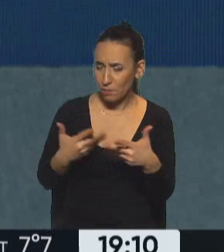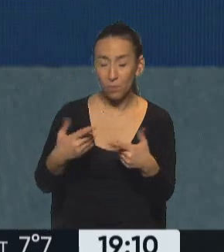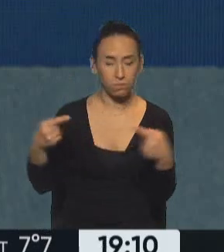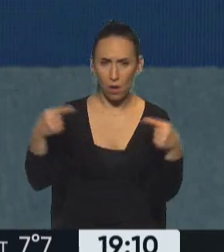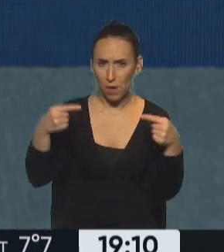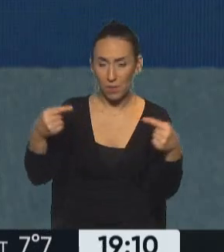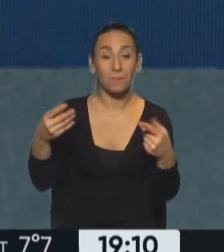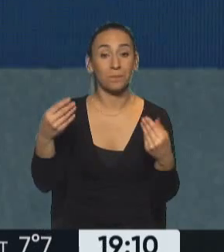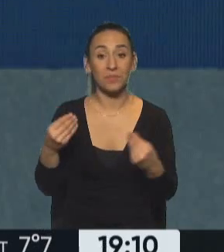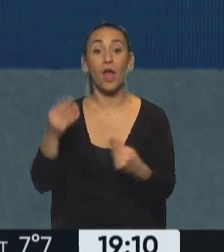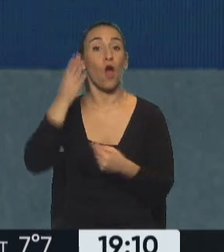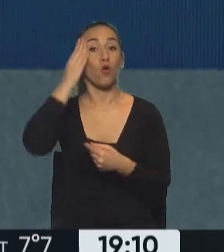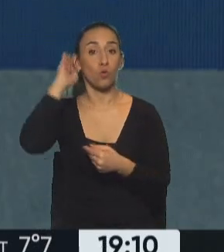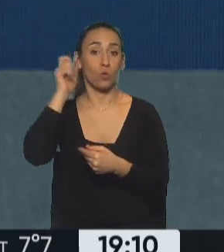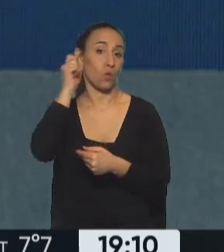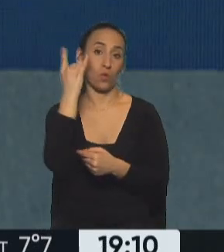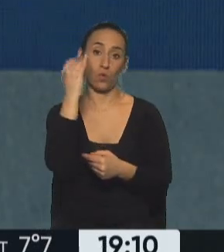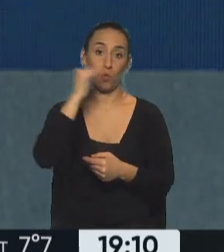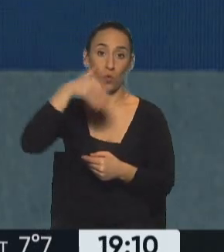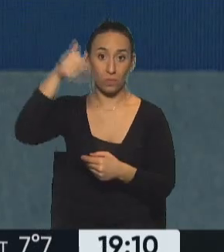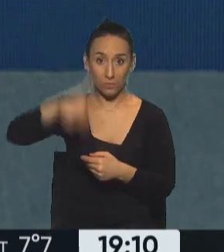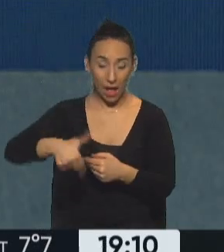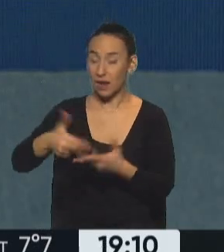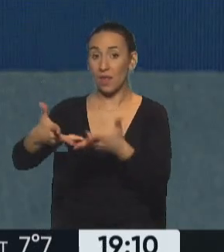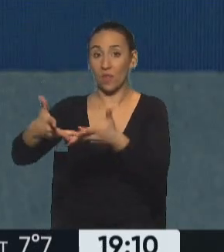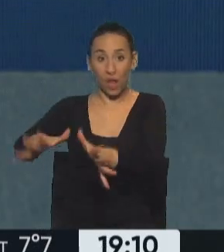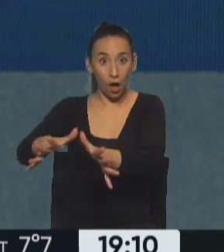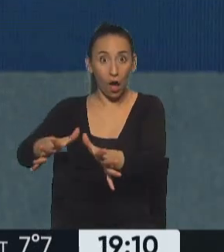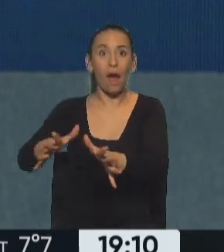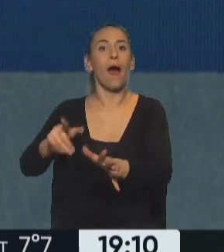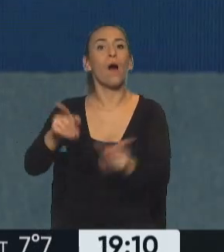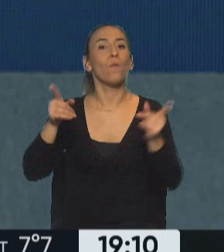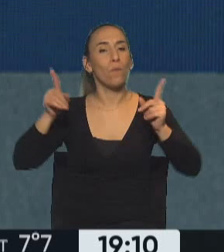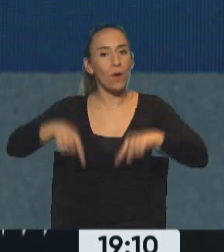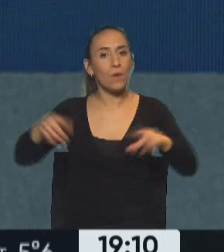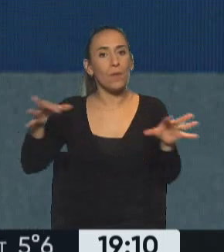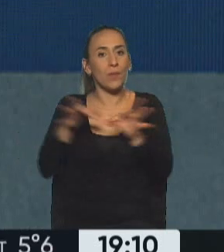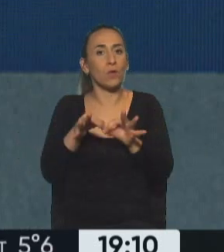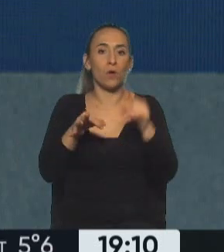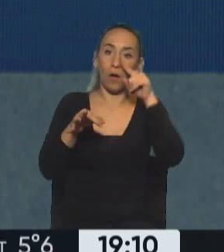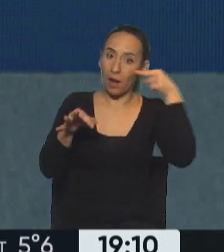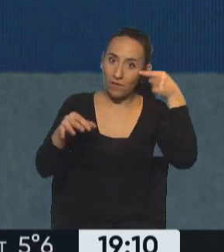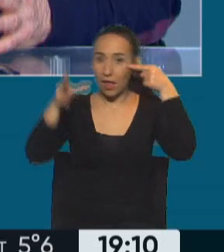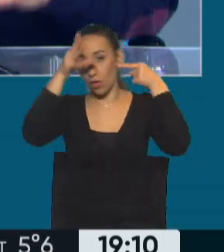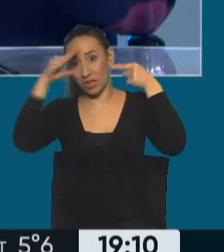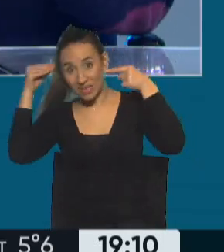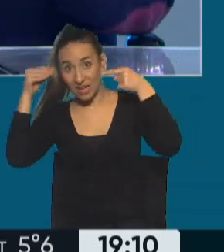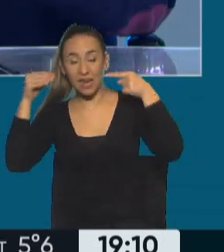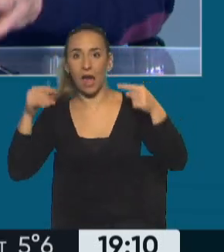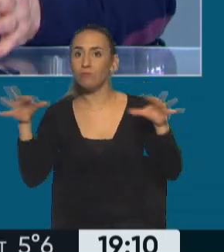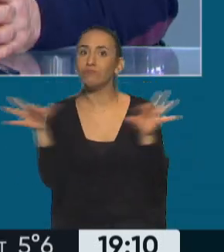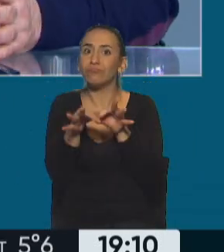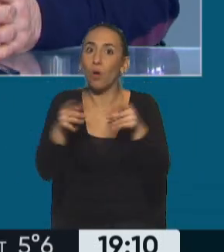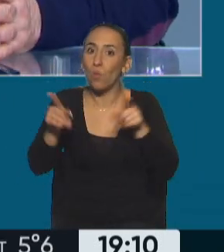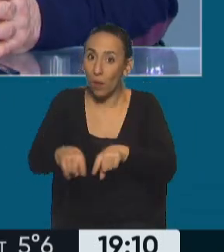haber un diálogo entre el presidente y la vicepresidenta, y esto que ayer se anuncia también es fruto del consenso. Sí, la